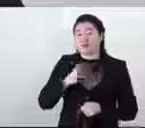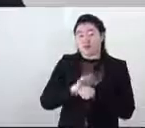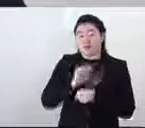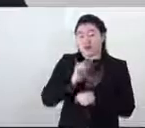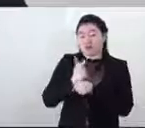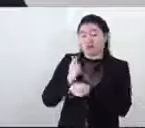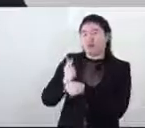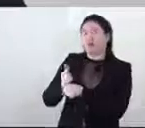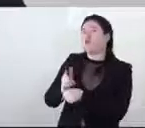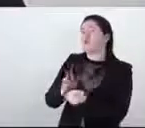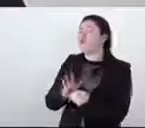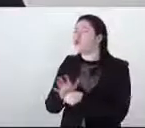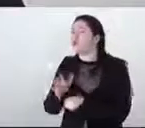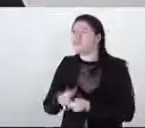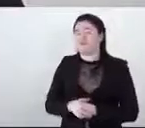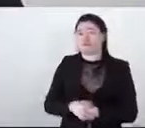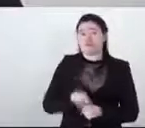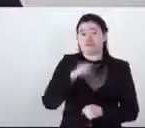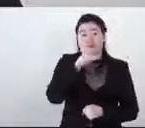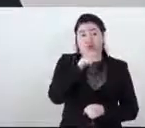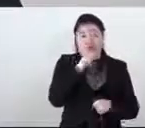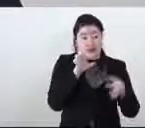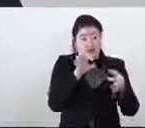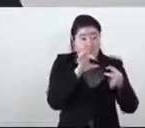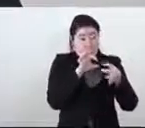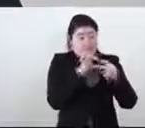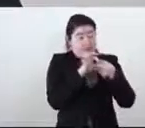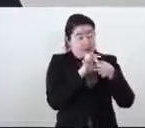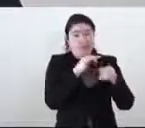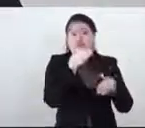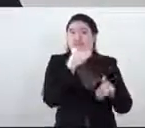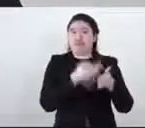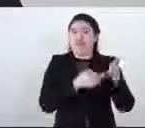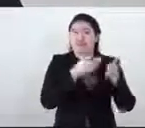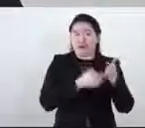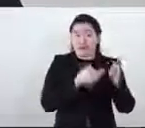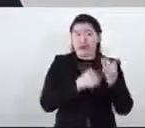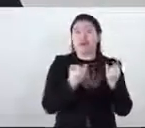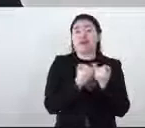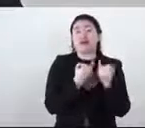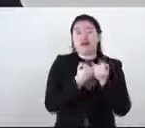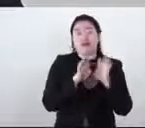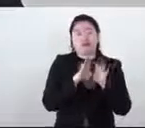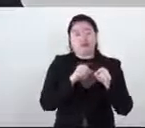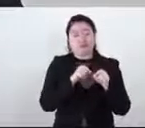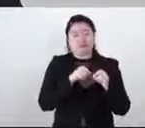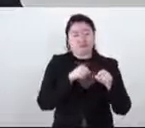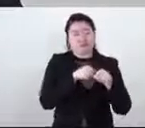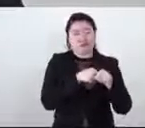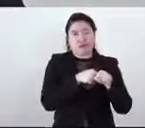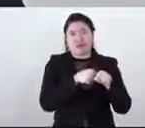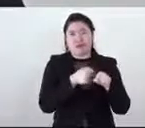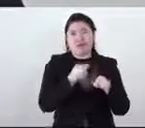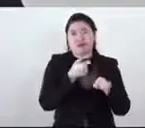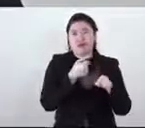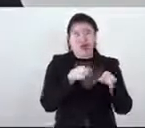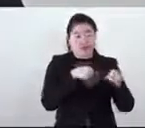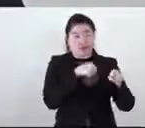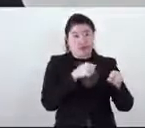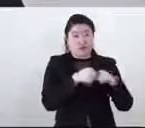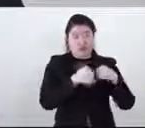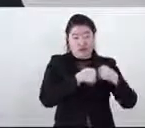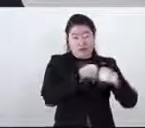hallazgos. Deficiencia en la unión soldada del perno, falta de empuje o empuje corto hacia la viga, disminuyendo el área de